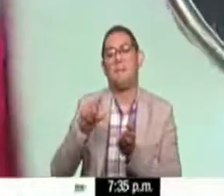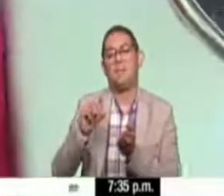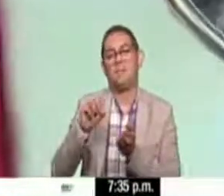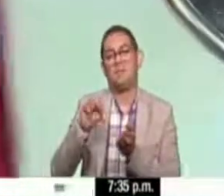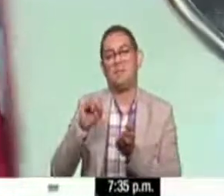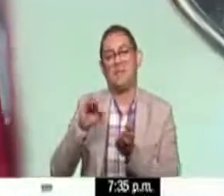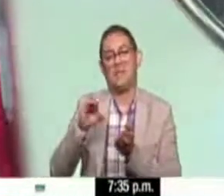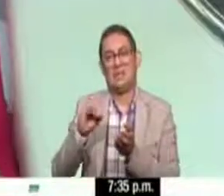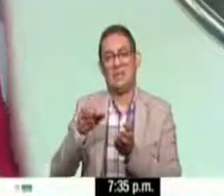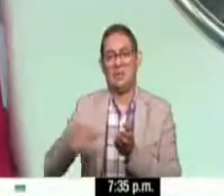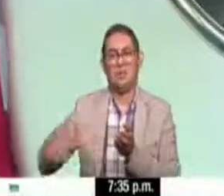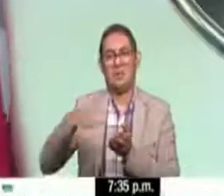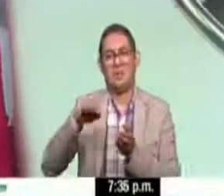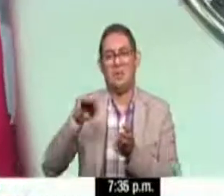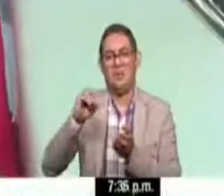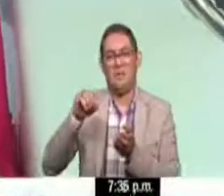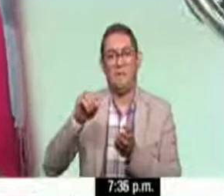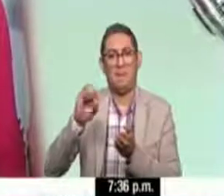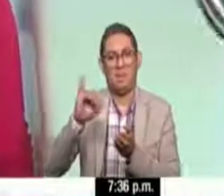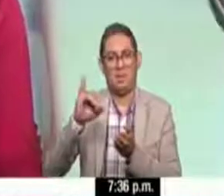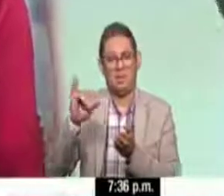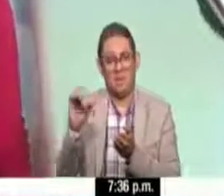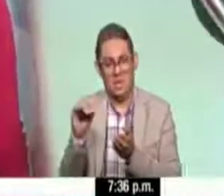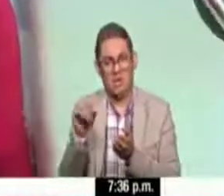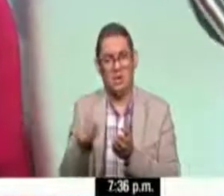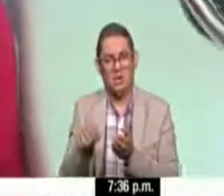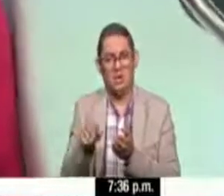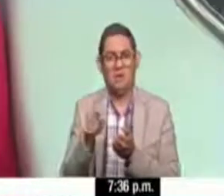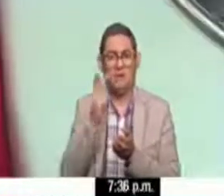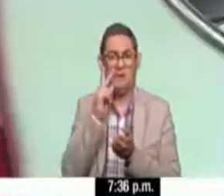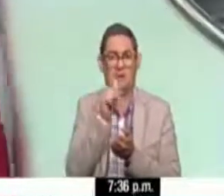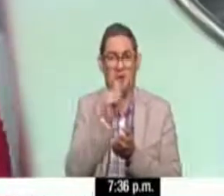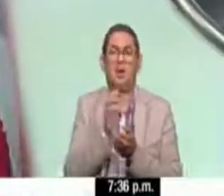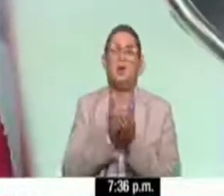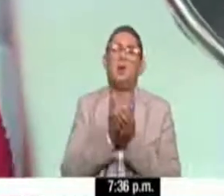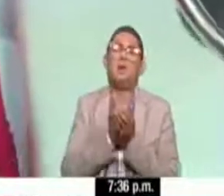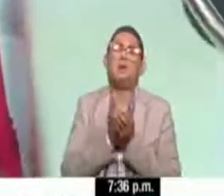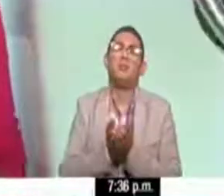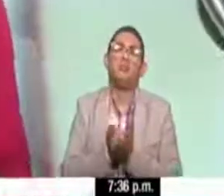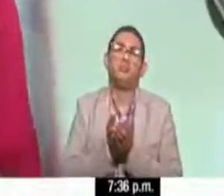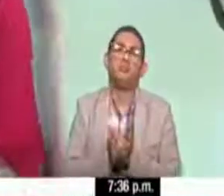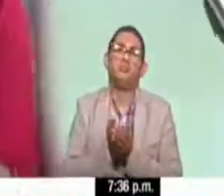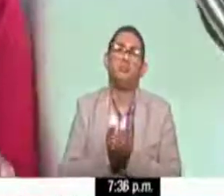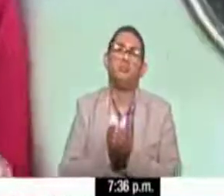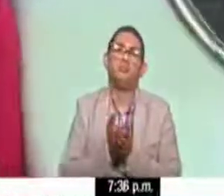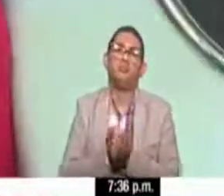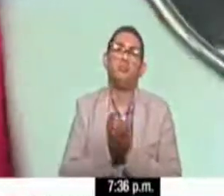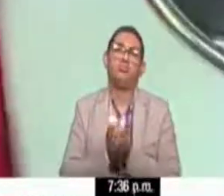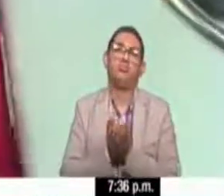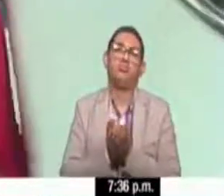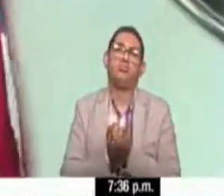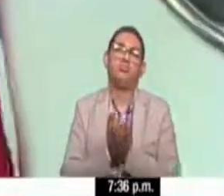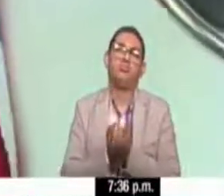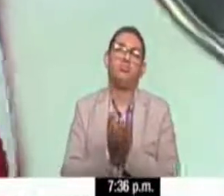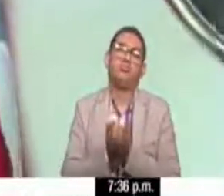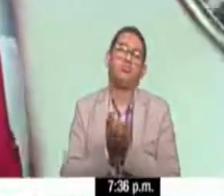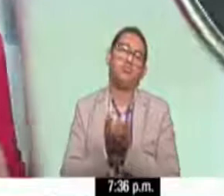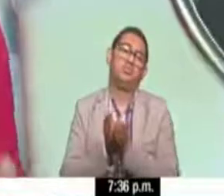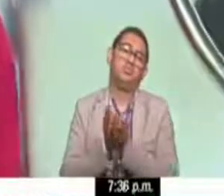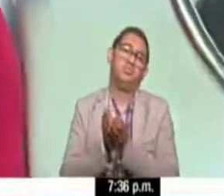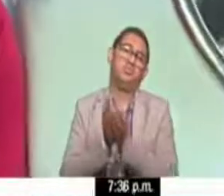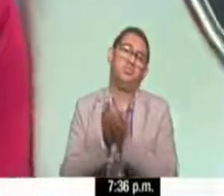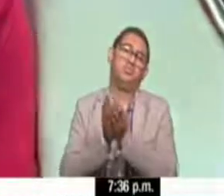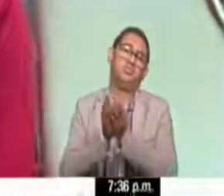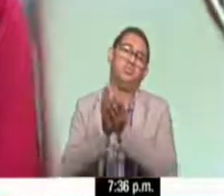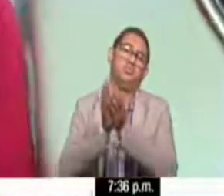distrito de Montijo, específicamente en la provincia de Veragua. Vamos a navegar por las aguas del Pacífico,